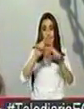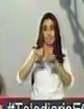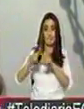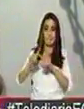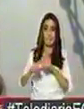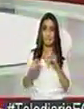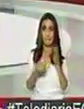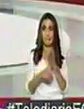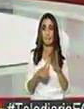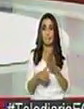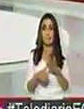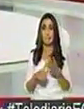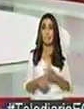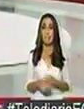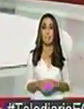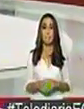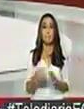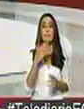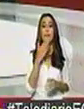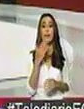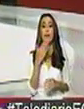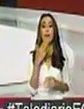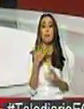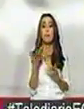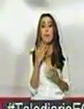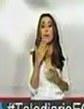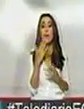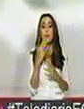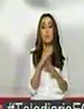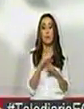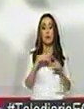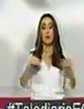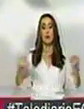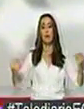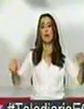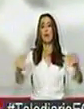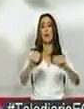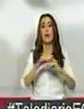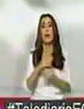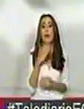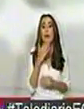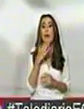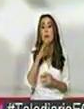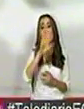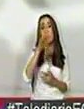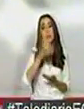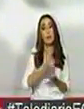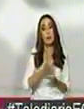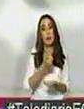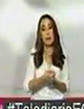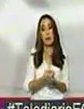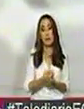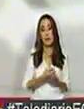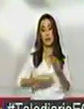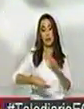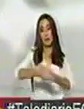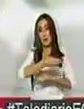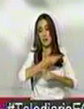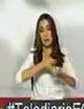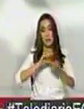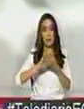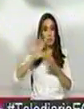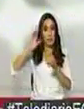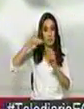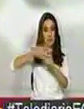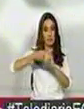todo. De acuerdo. ¿Cómo ustedes consiguen ese terreno? Entendemos que hubo un proceso de subasta inversa a través del cual ustedes participaron